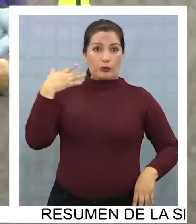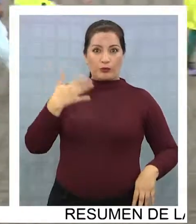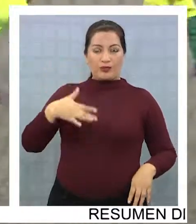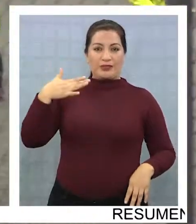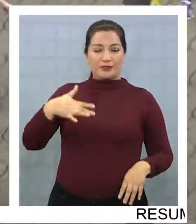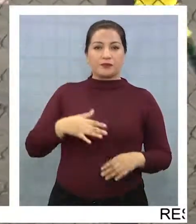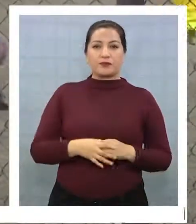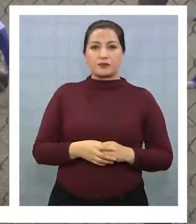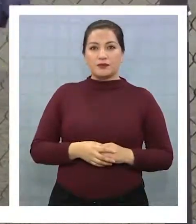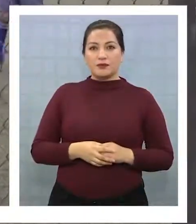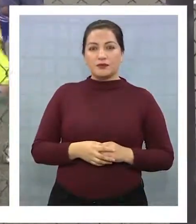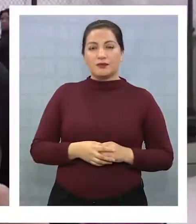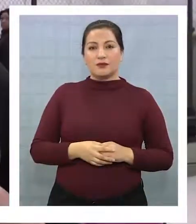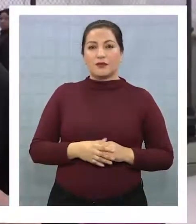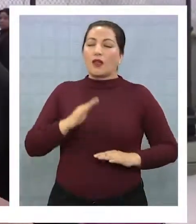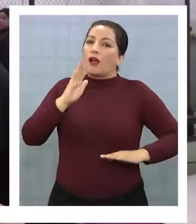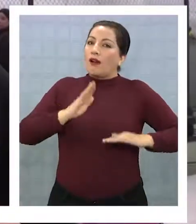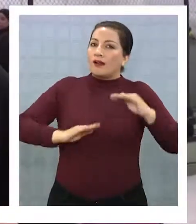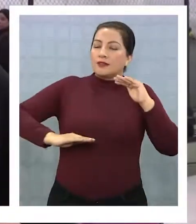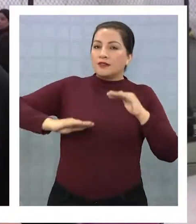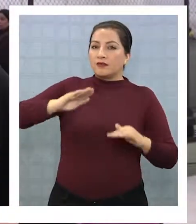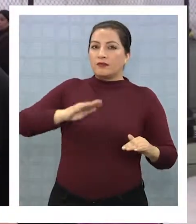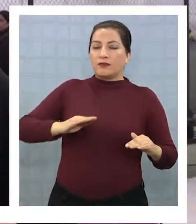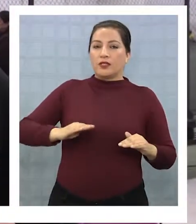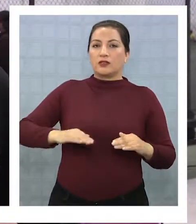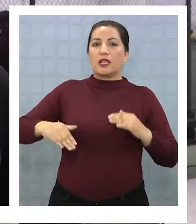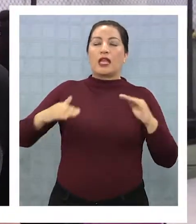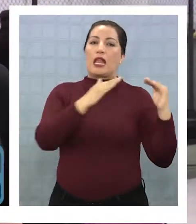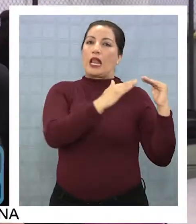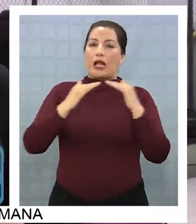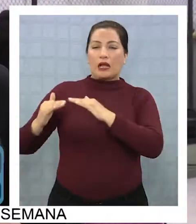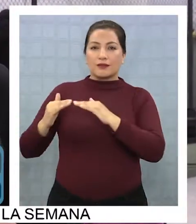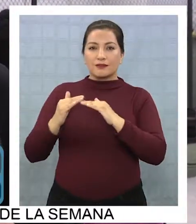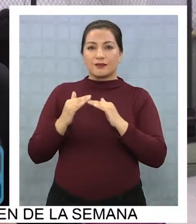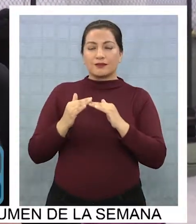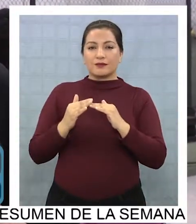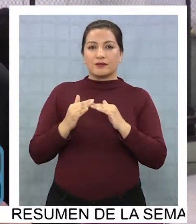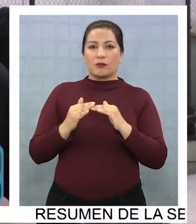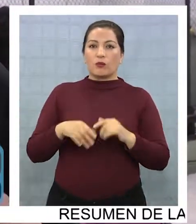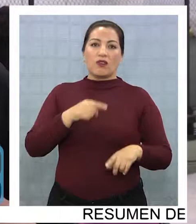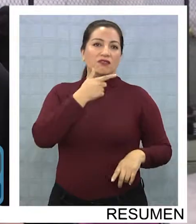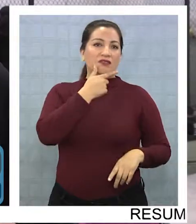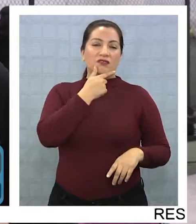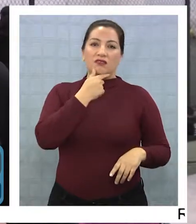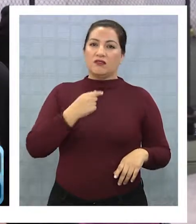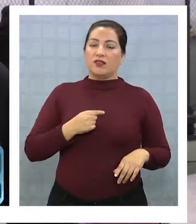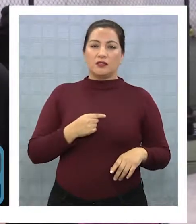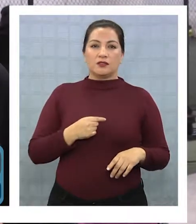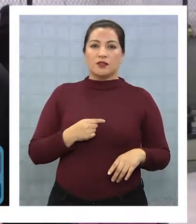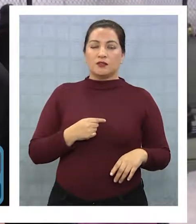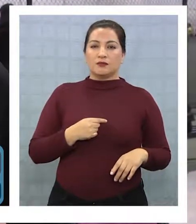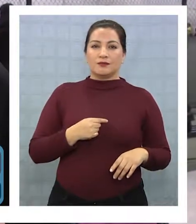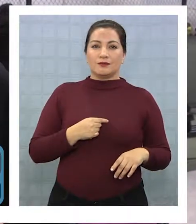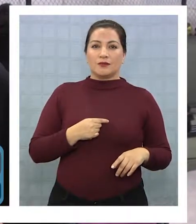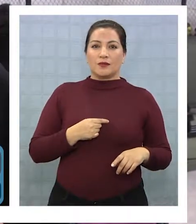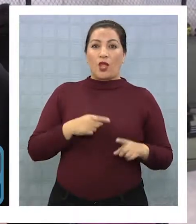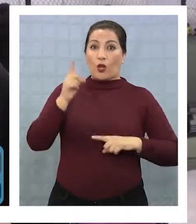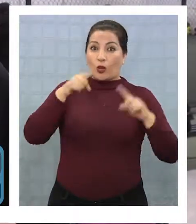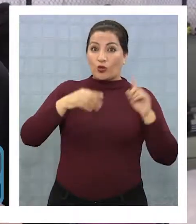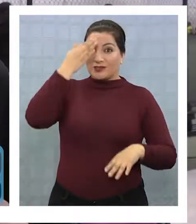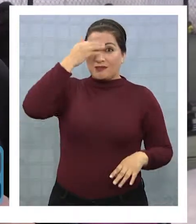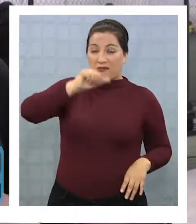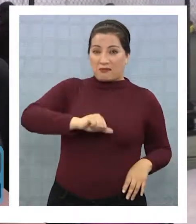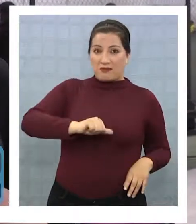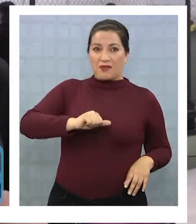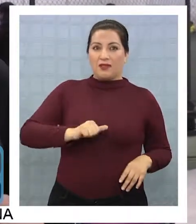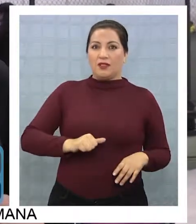ya que a veces cuando están en la población es muy fácil involucrarse en cosas